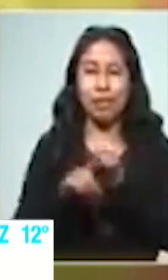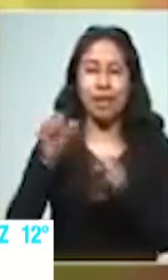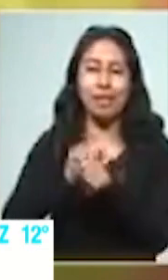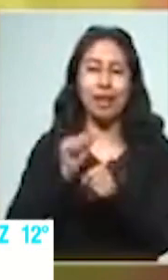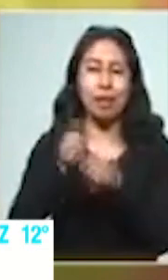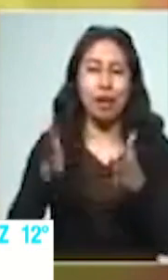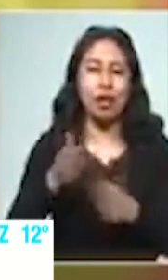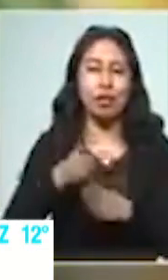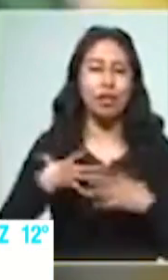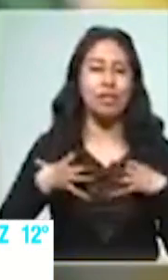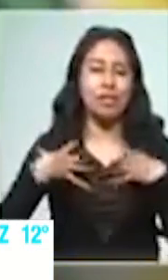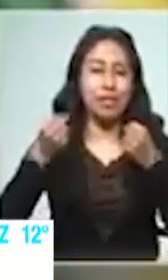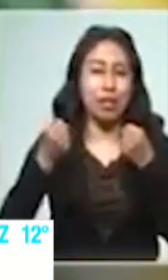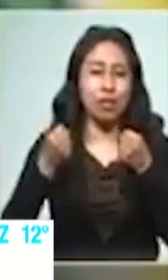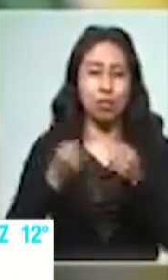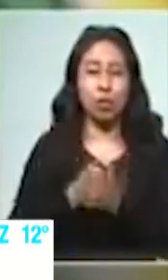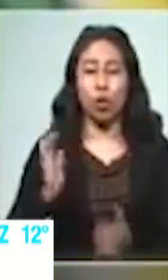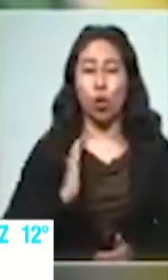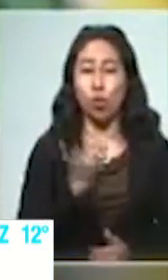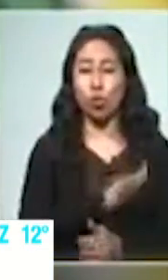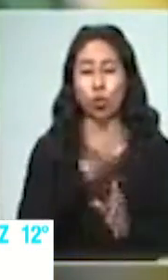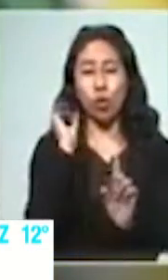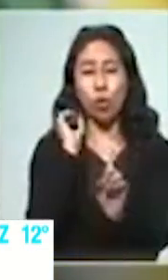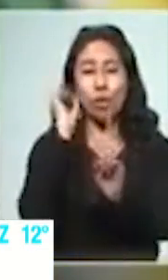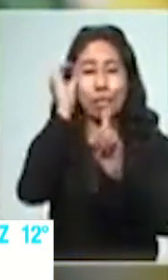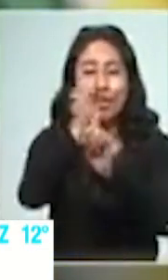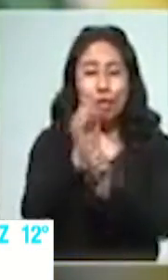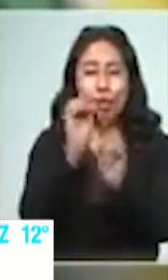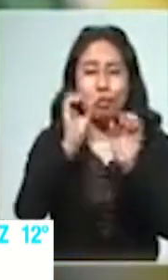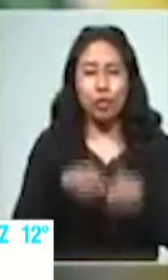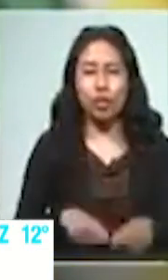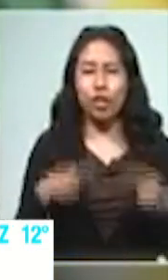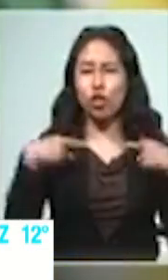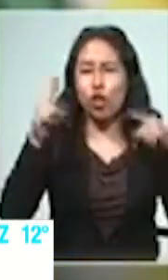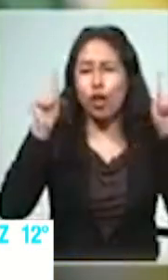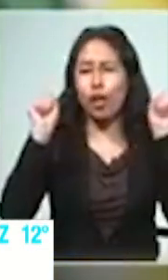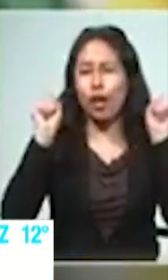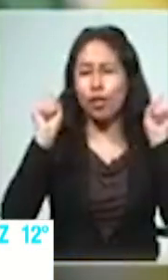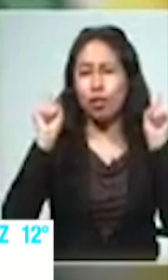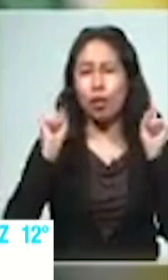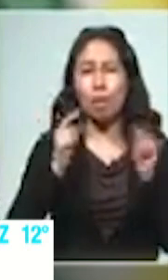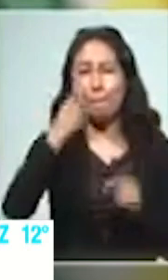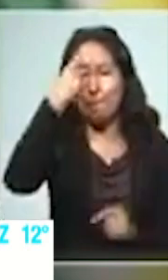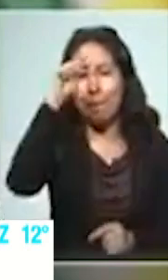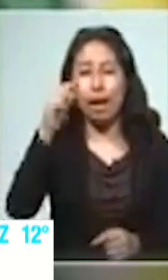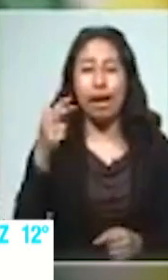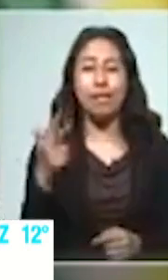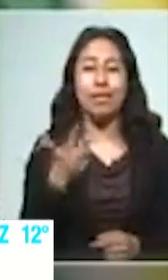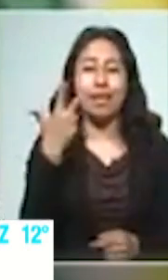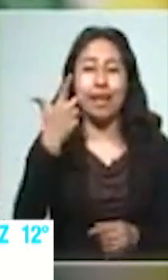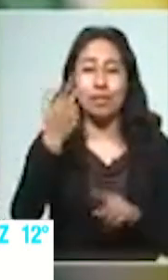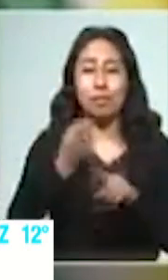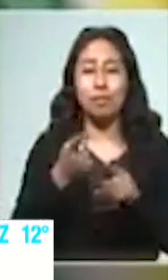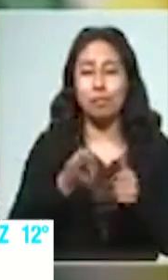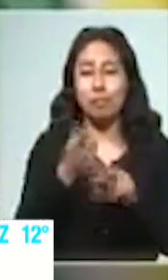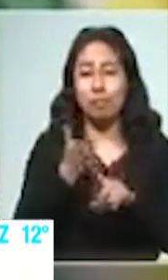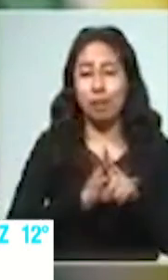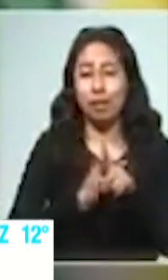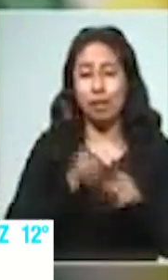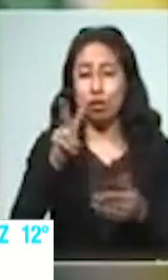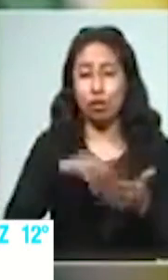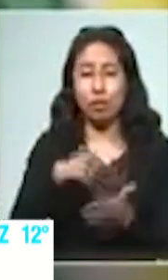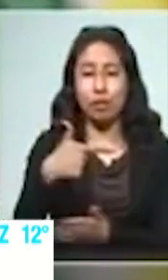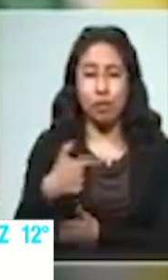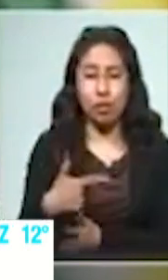trabajadores en salud. Nuestro objetivo es poder alcanzar esta meta para el primer trimestre de 2021 y sin duda